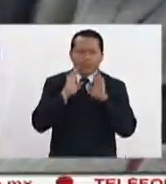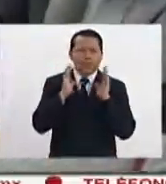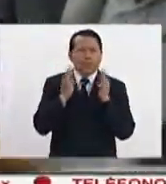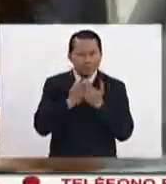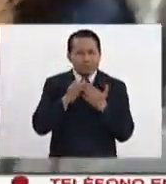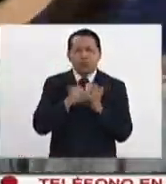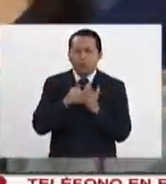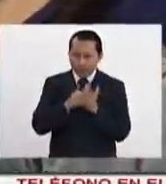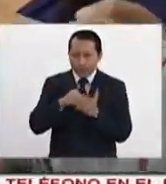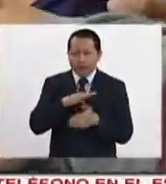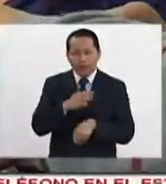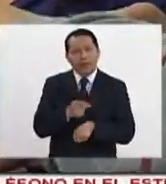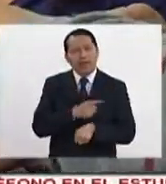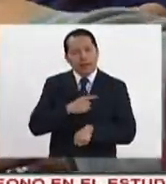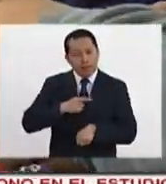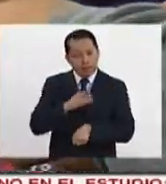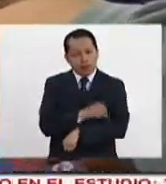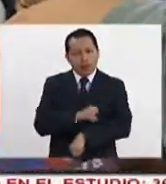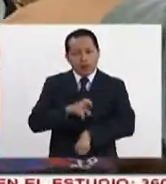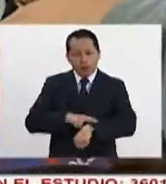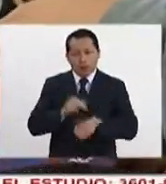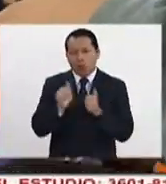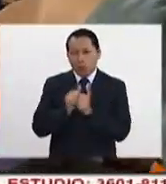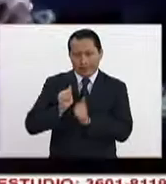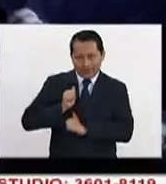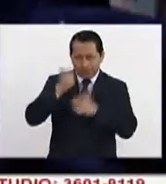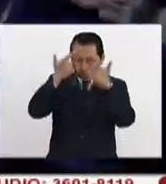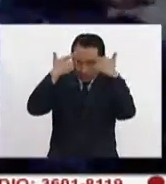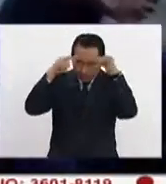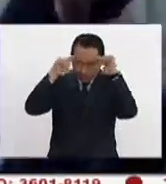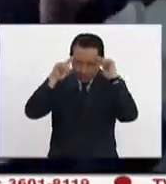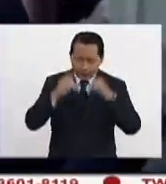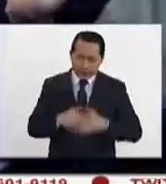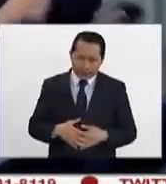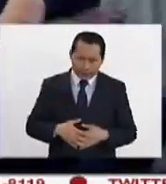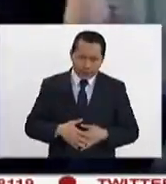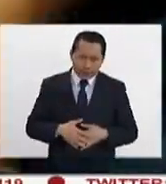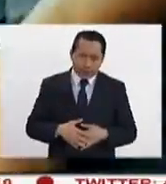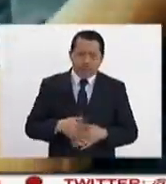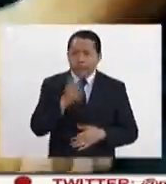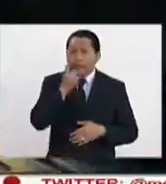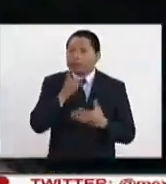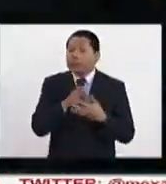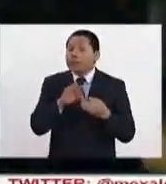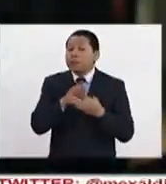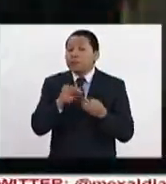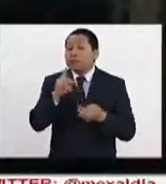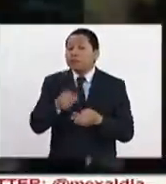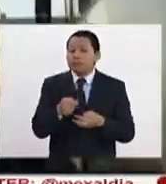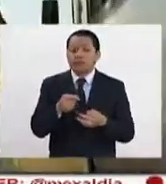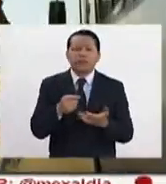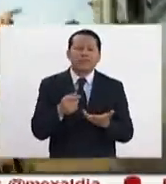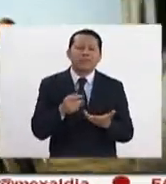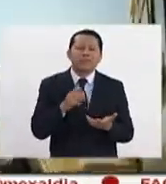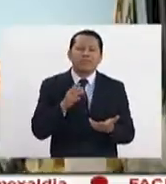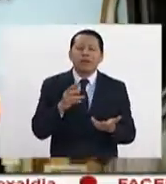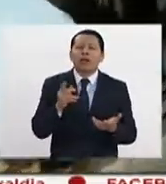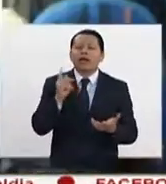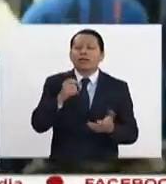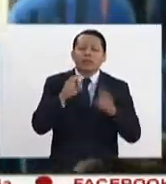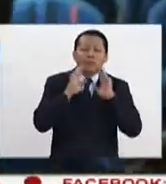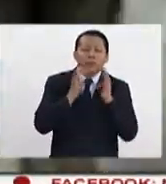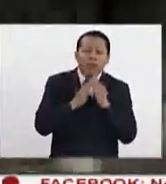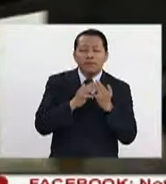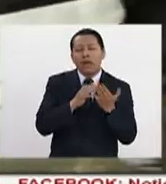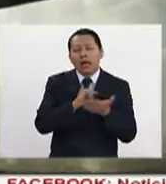enfrentarse coordinadamente con el Ejército y con la Marina. Condenó que haya quien pretenda dar amnistía a criminales y dijo que lo que